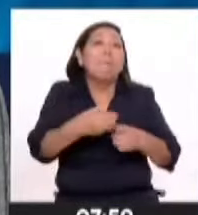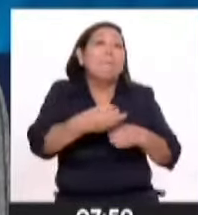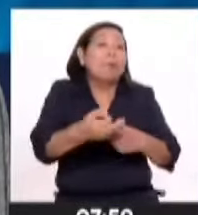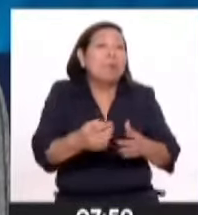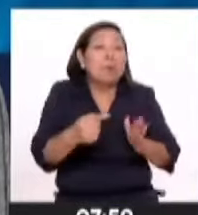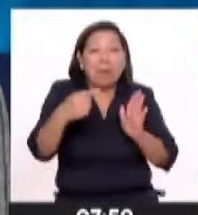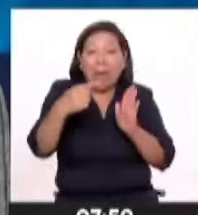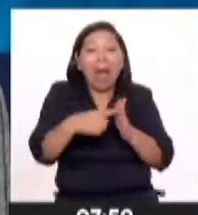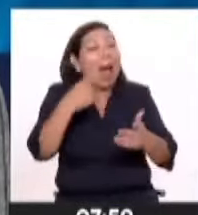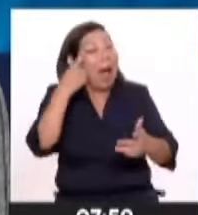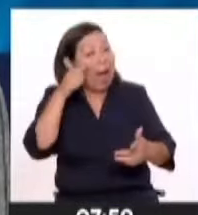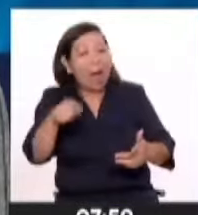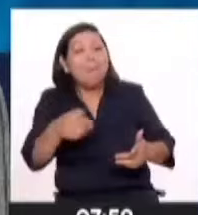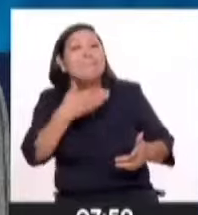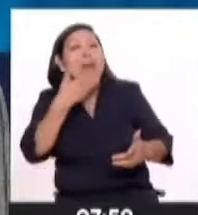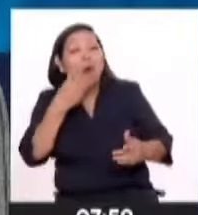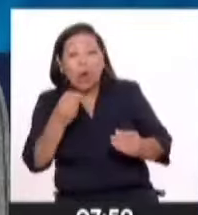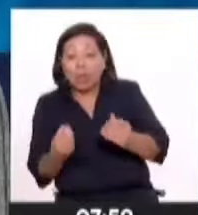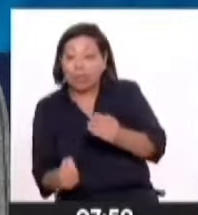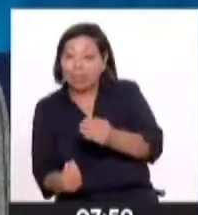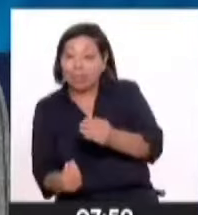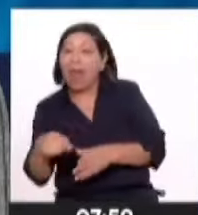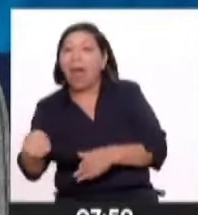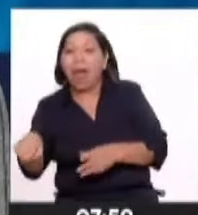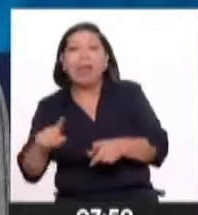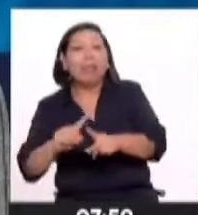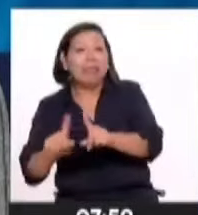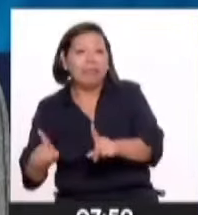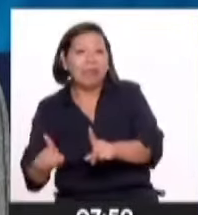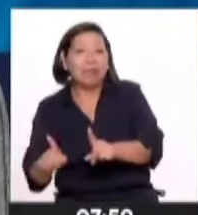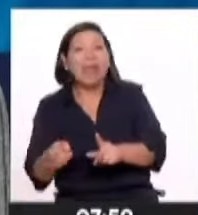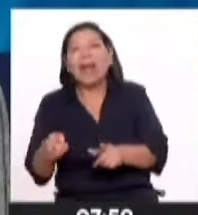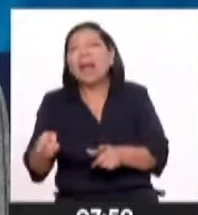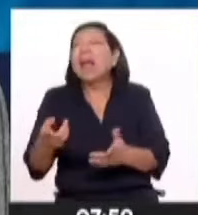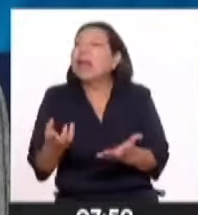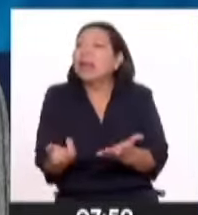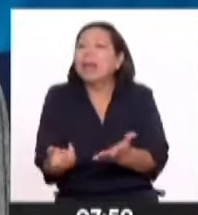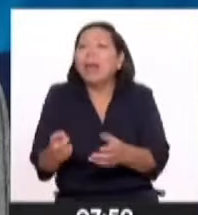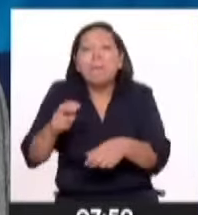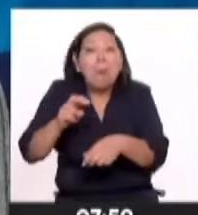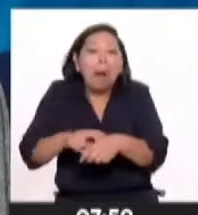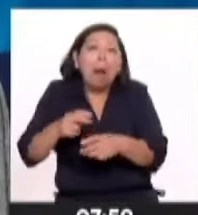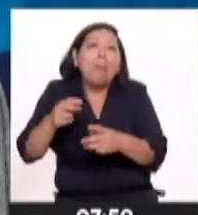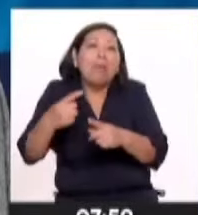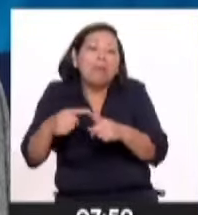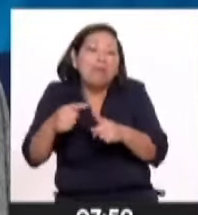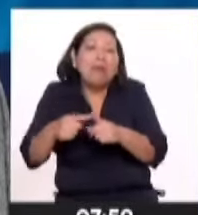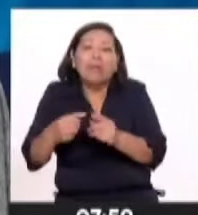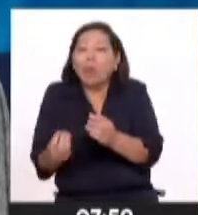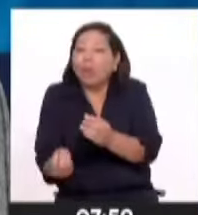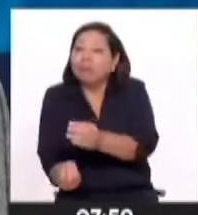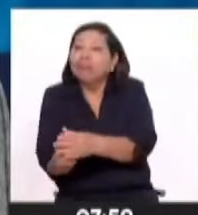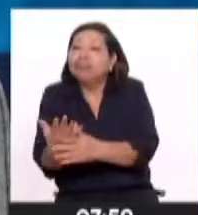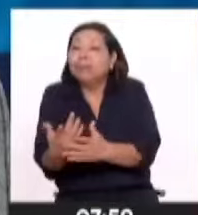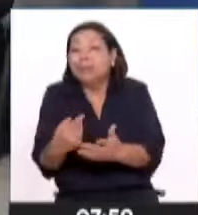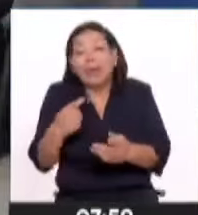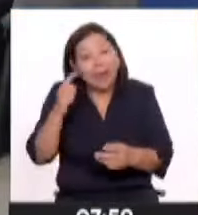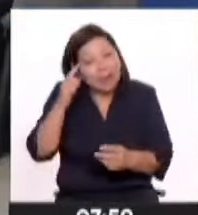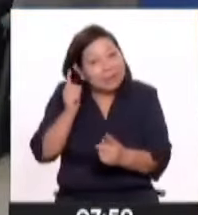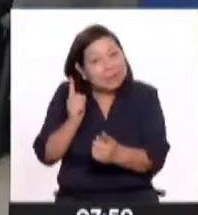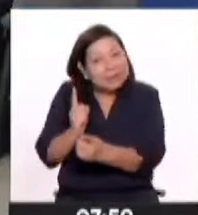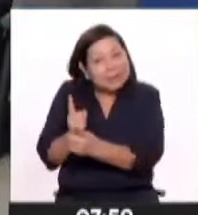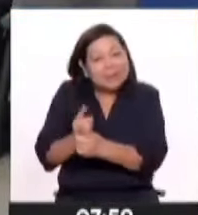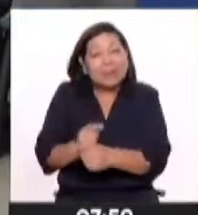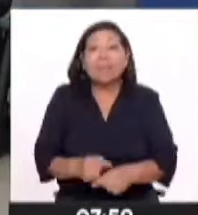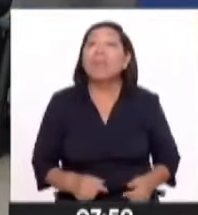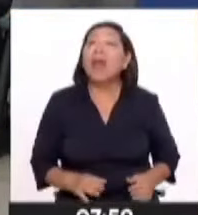un clic y conozco. Ya tengo una referencia. Si quiero precisar, ya hago análisis mucho más específicos. Bueno, y en ese camino estamos. En ese camino